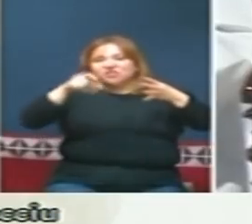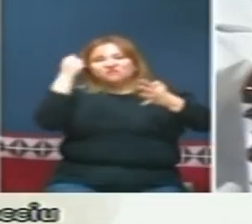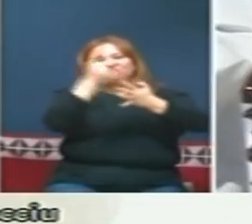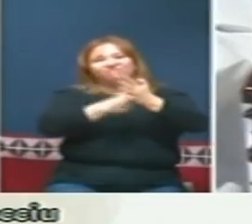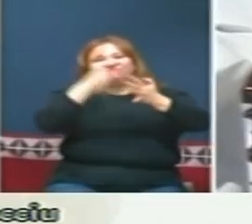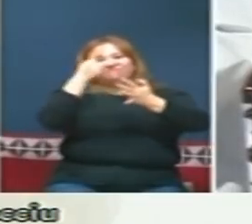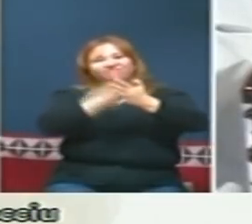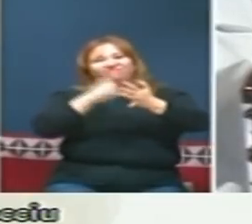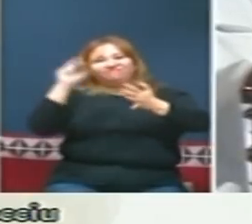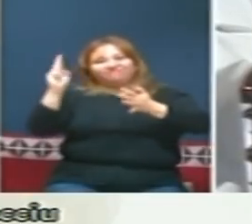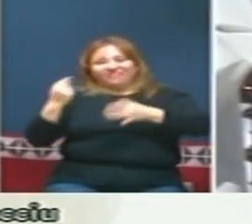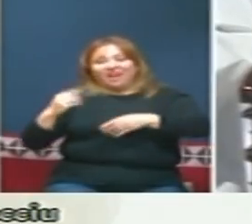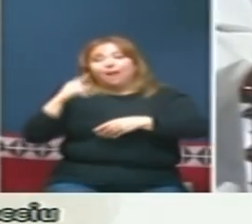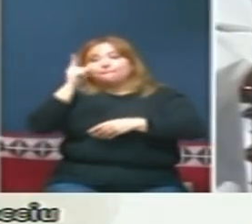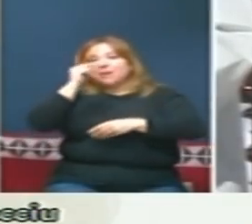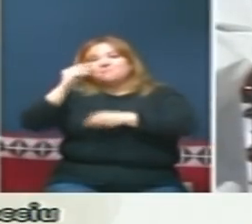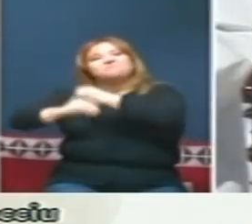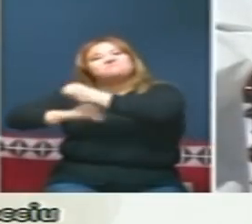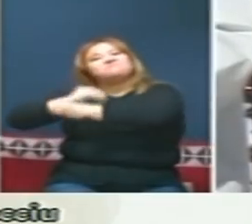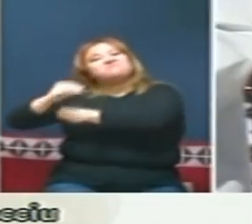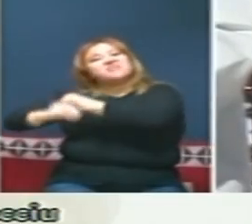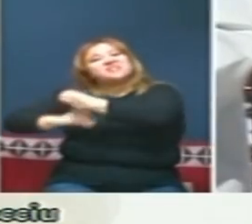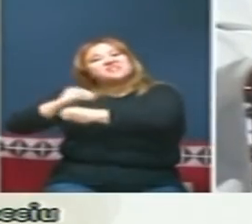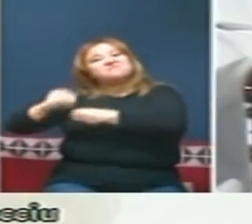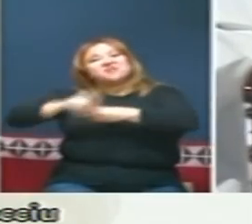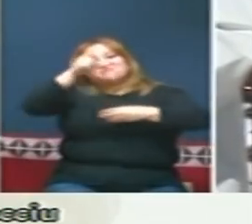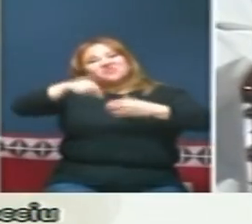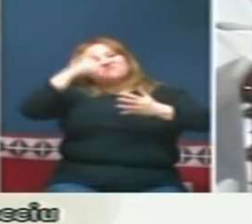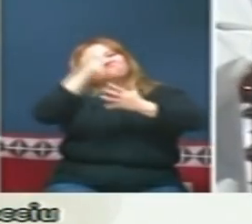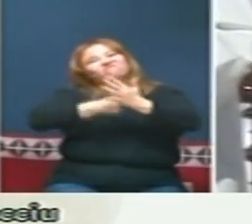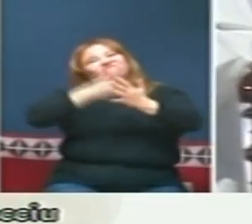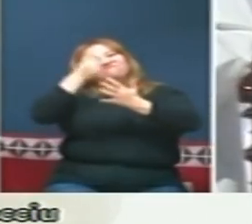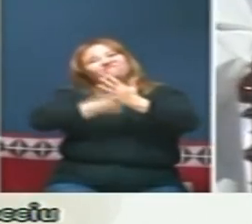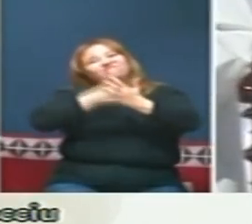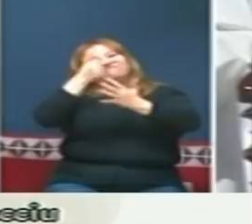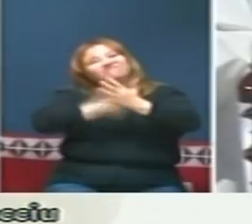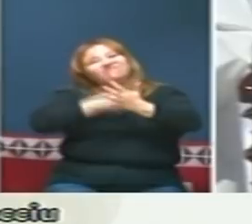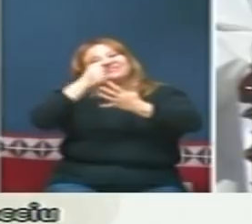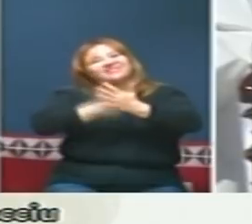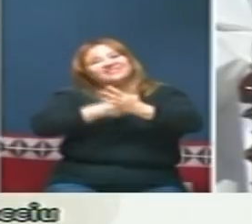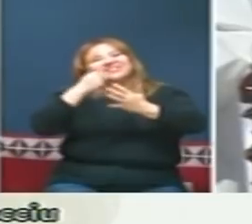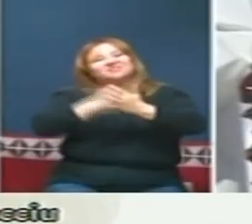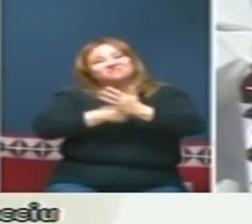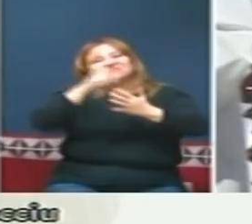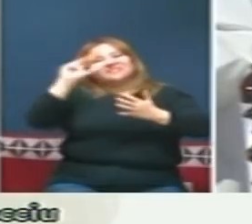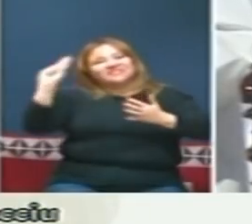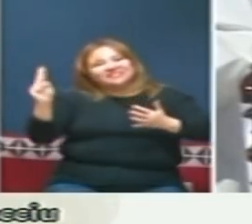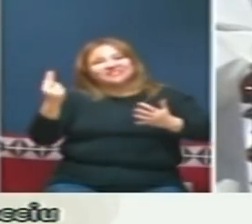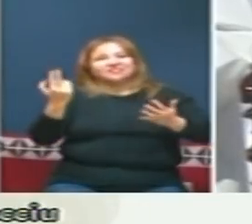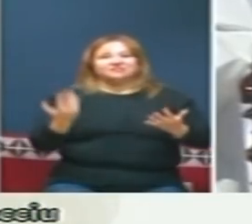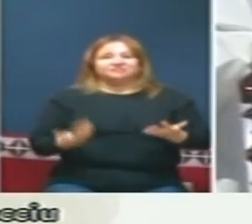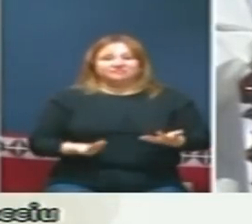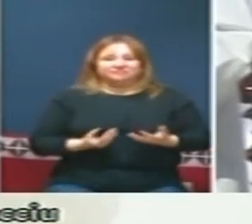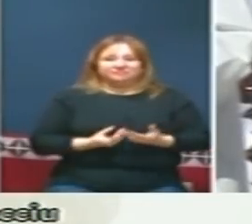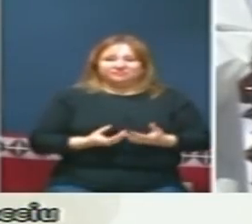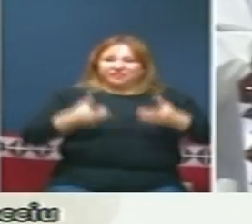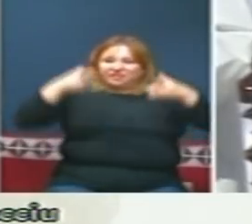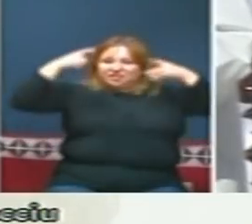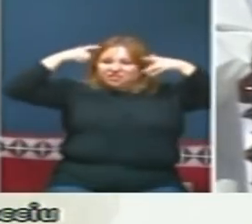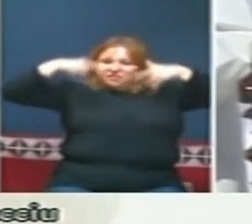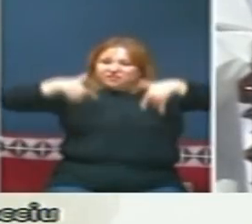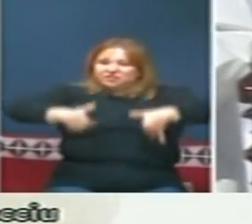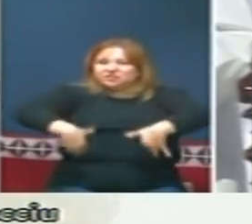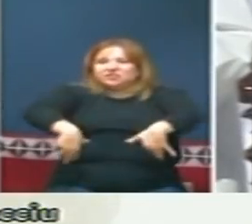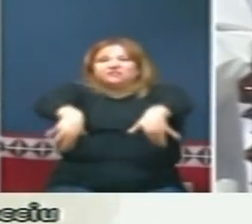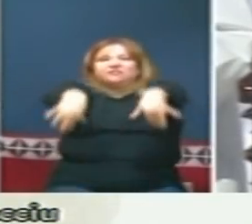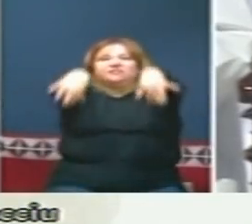Pater Familias, Martires, Fideles Christi Discipuli, Insignes testes eius regni justitiae